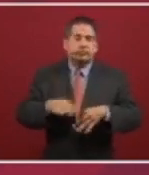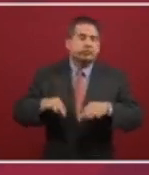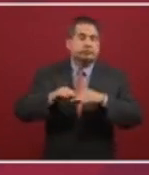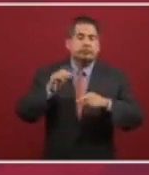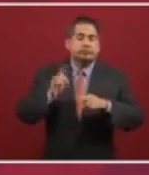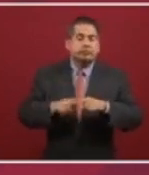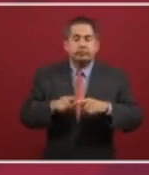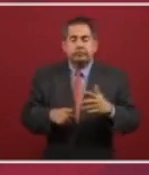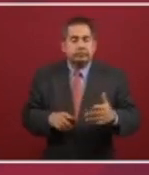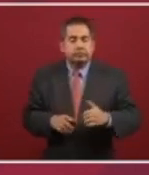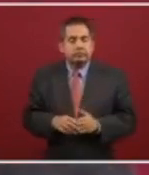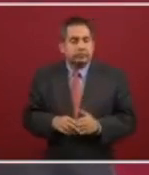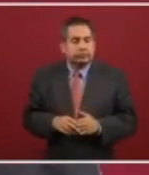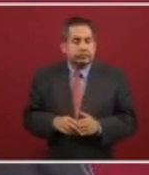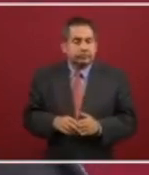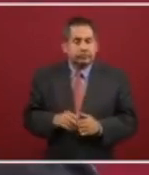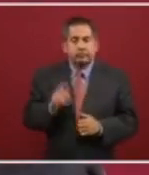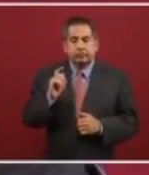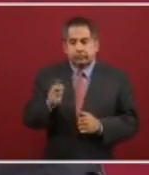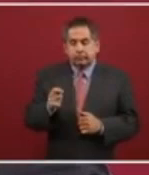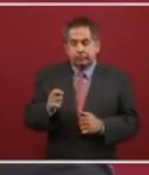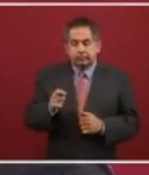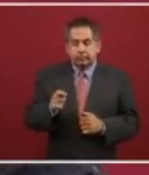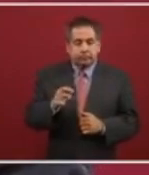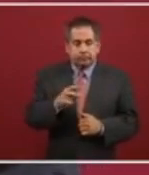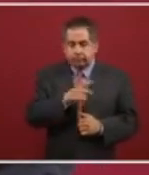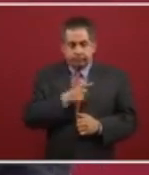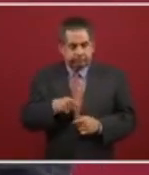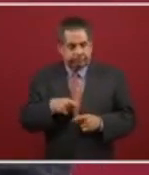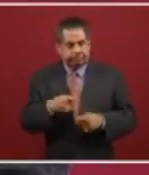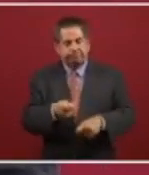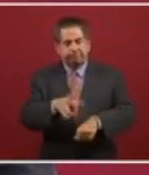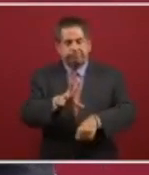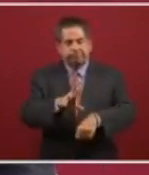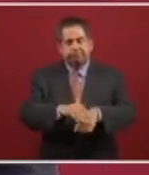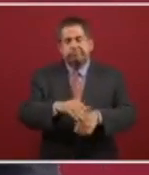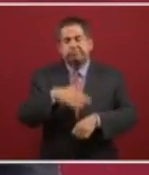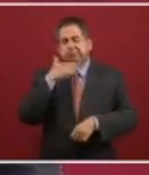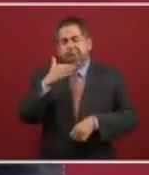lo más importante de todo es de que no se permite la corrupción